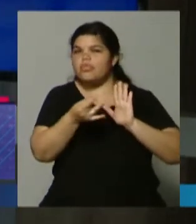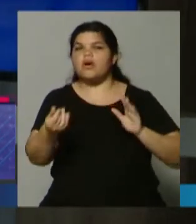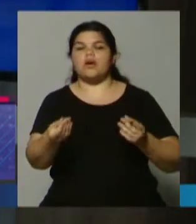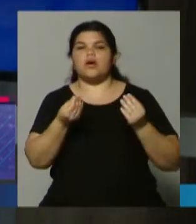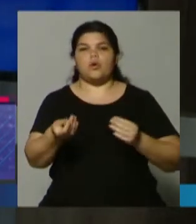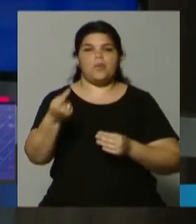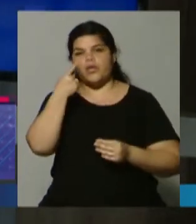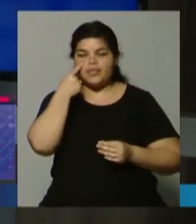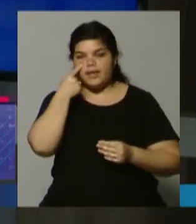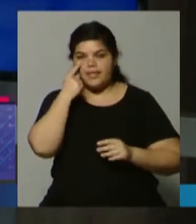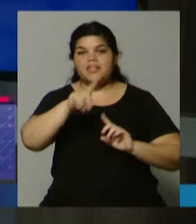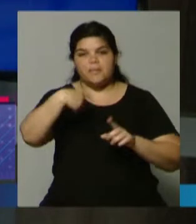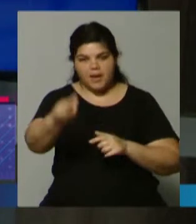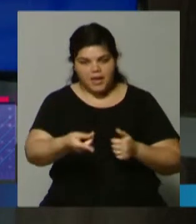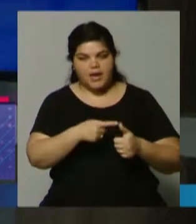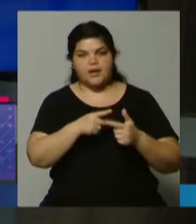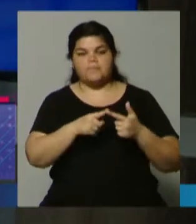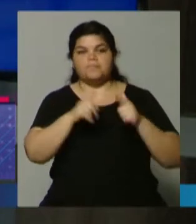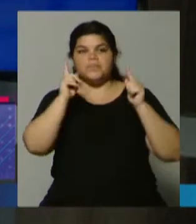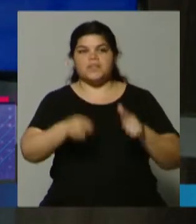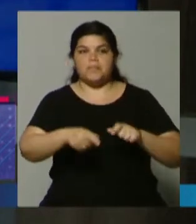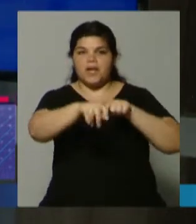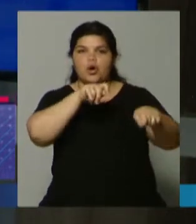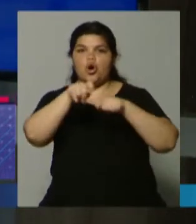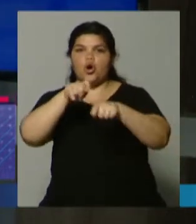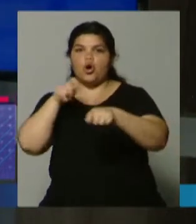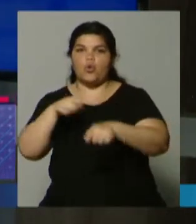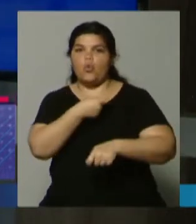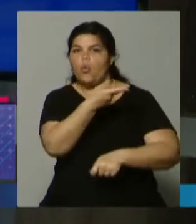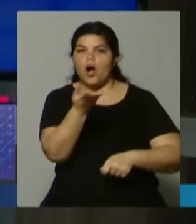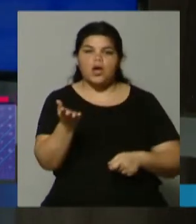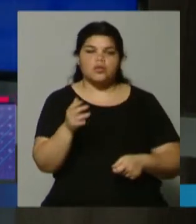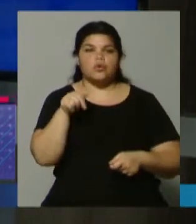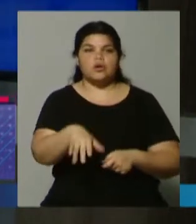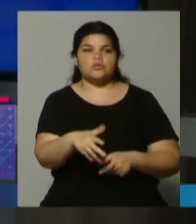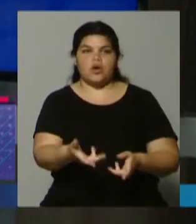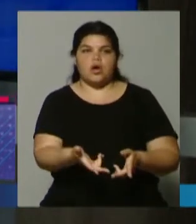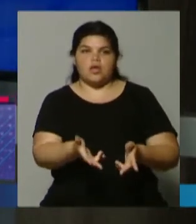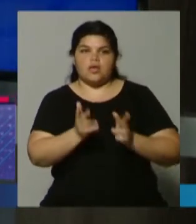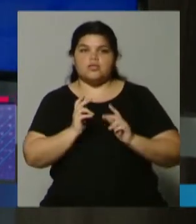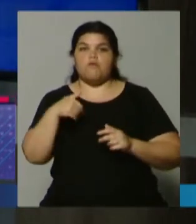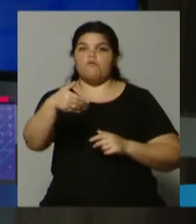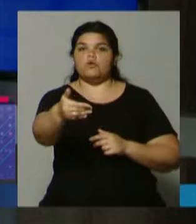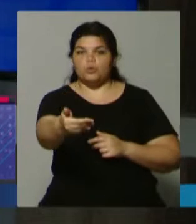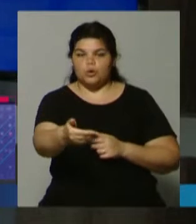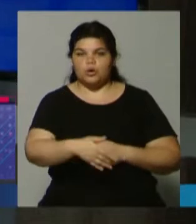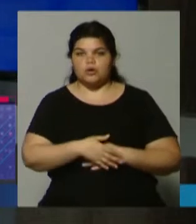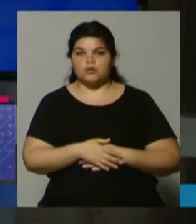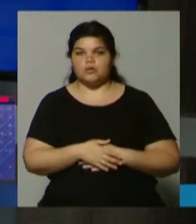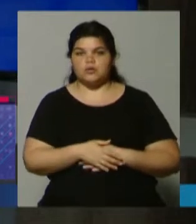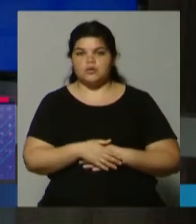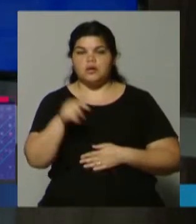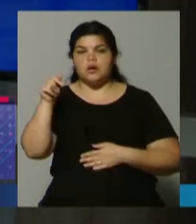Otro dato que va a ser importante pensar mañana va a ser el corte de boletas, porque nos va a proyectar un poco cuál va a ser el escenario futuro posible del